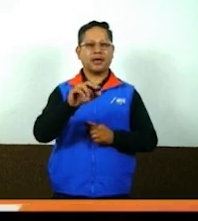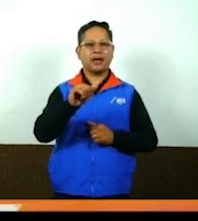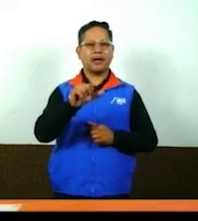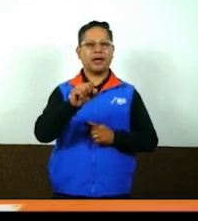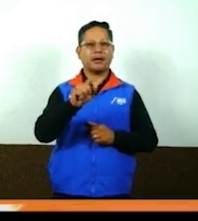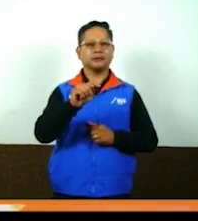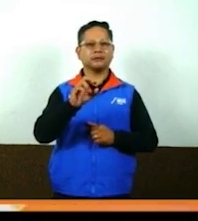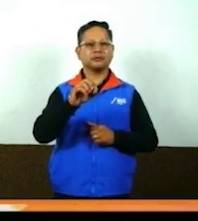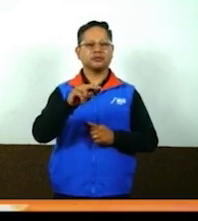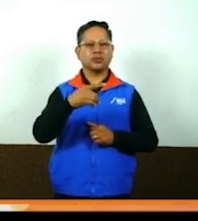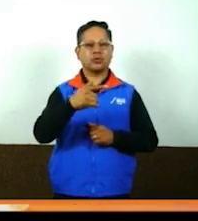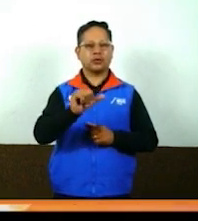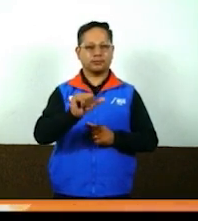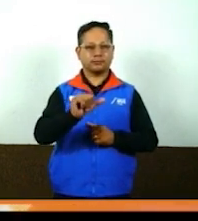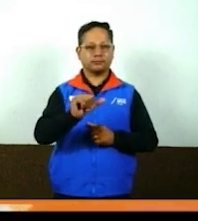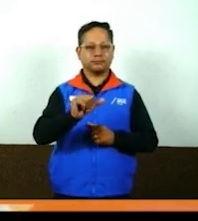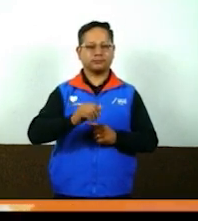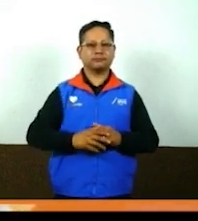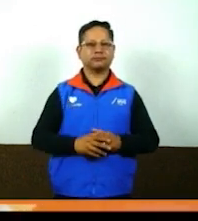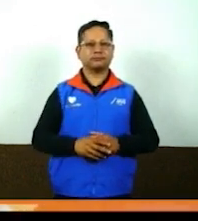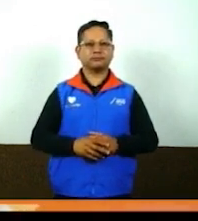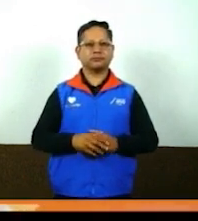Erlinda Astorga Ceja.